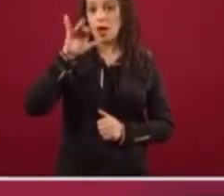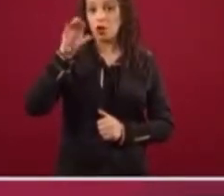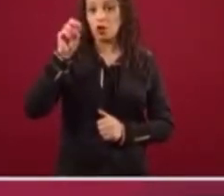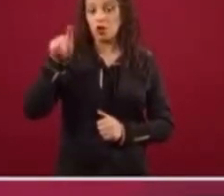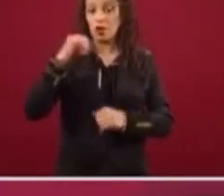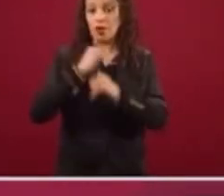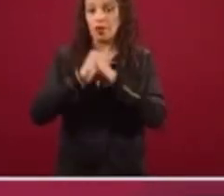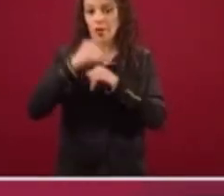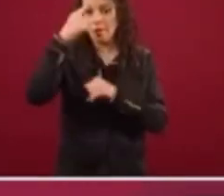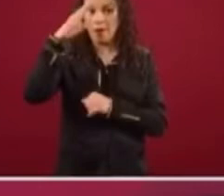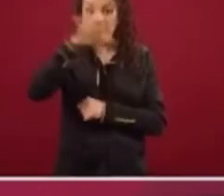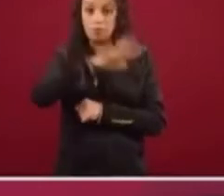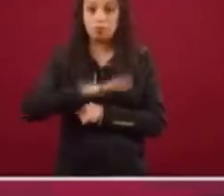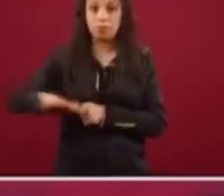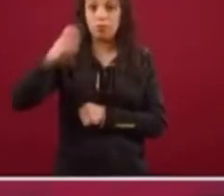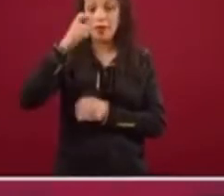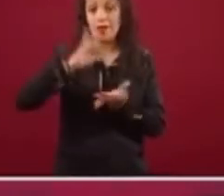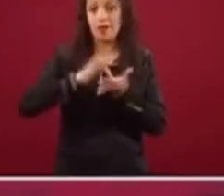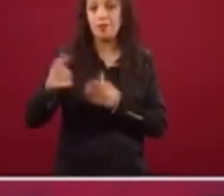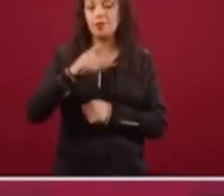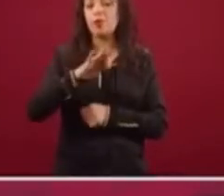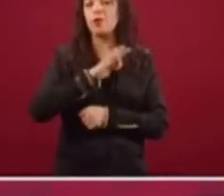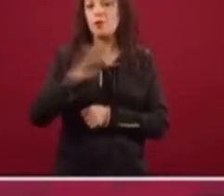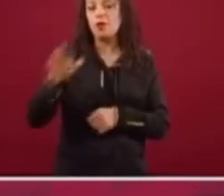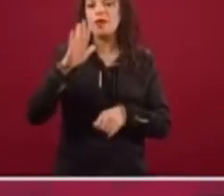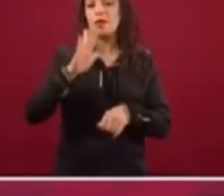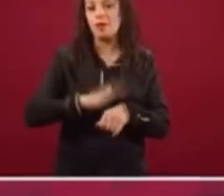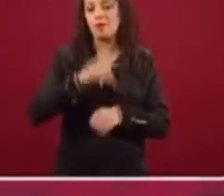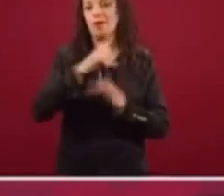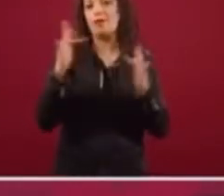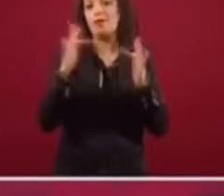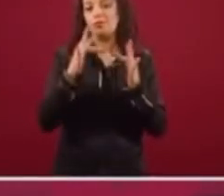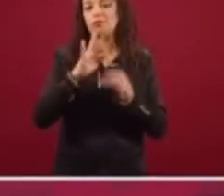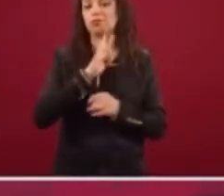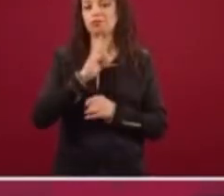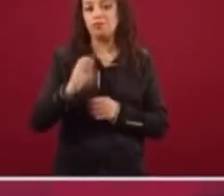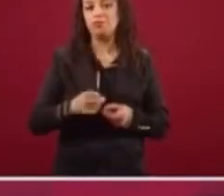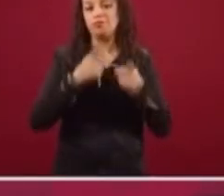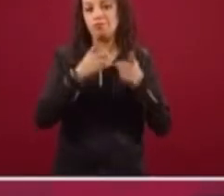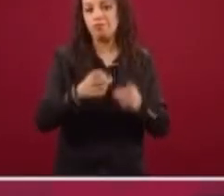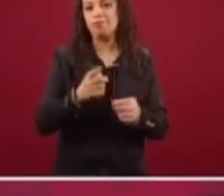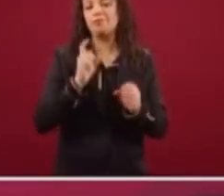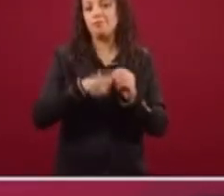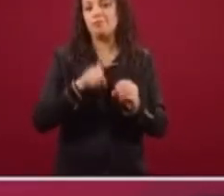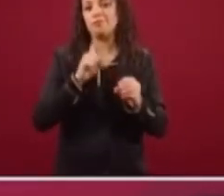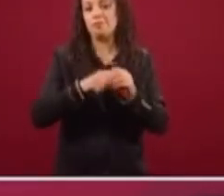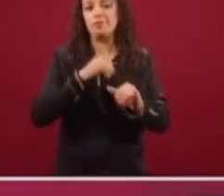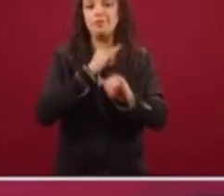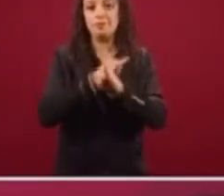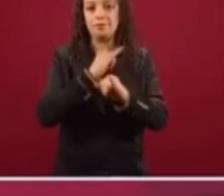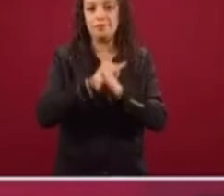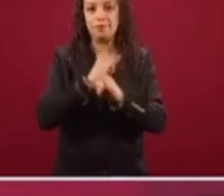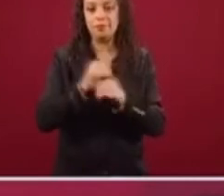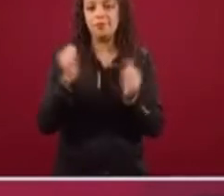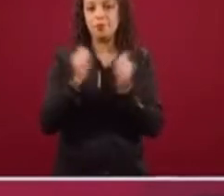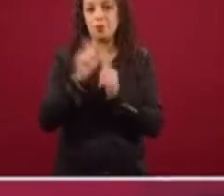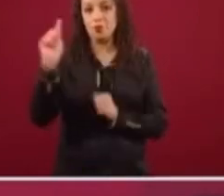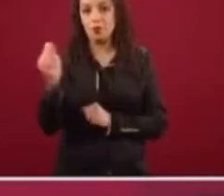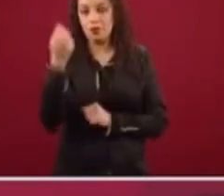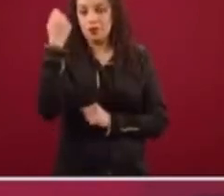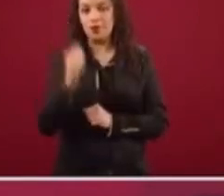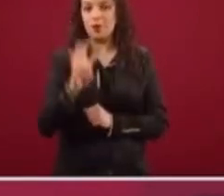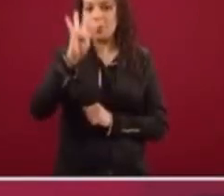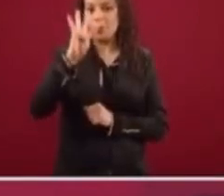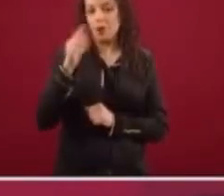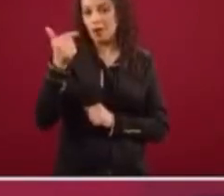e iremos poniendo conectividad en todos los lugares por medio de tecnología 4g en la